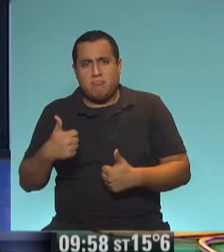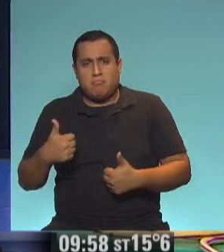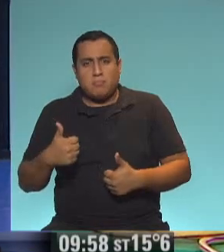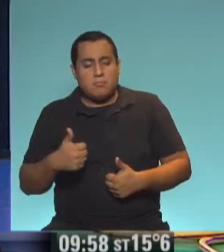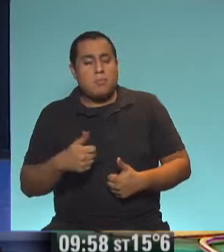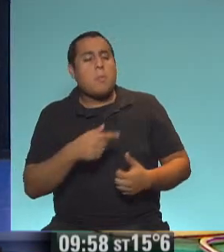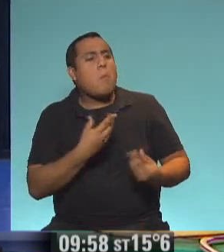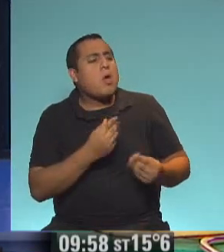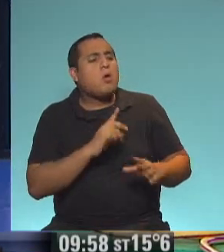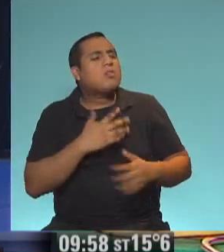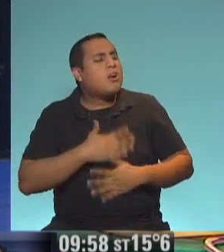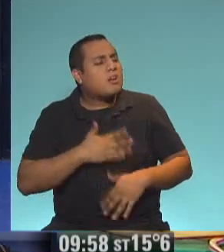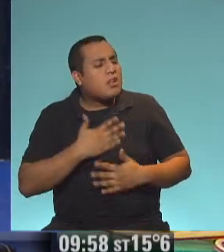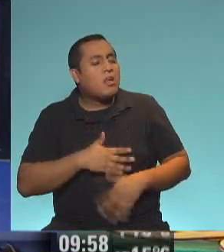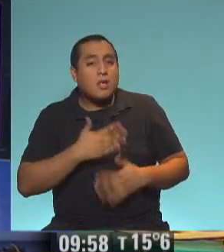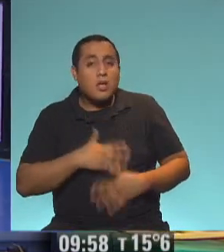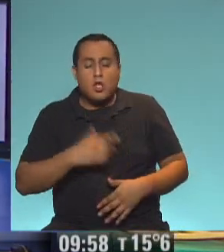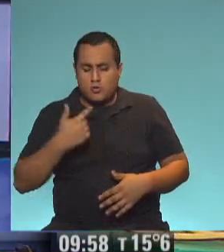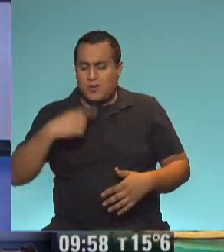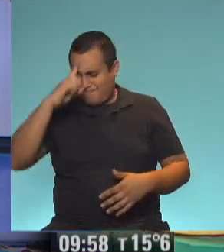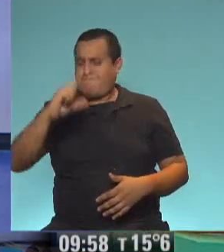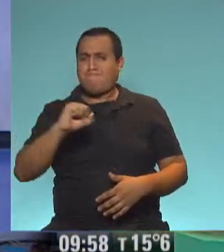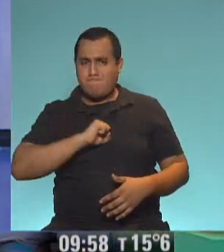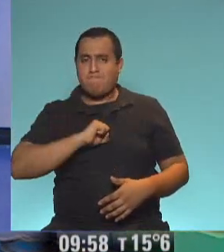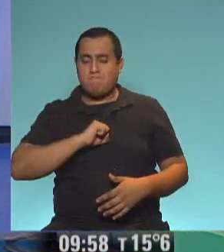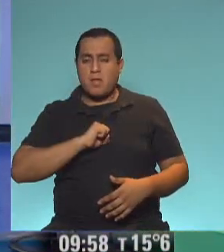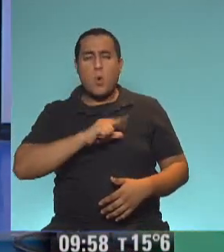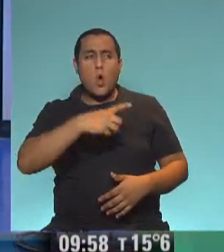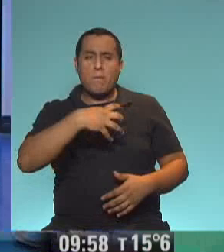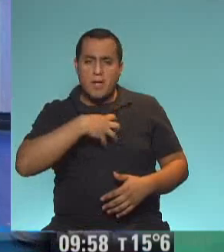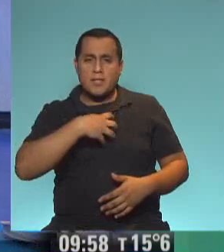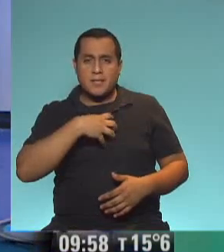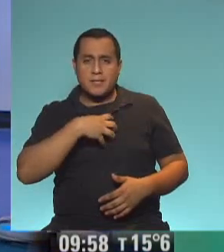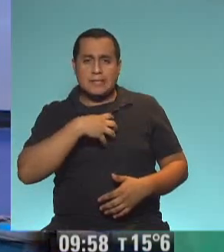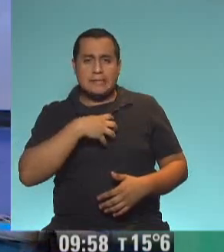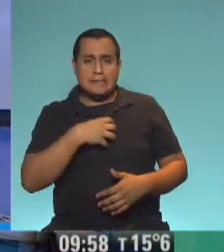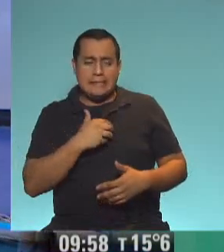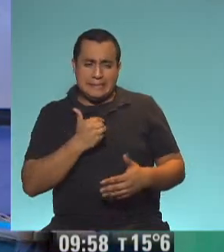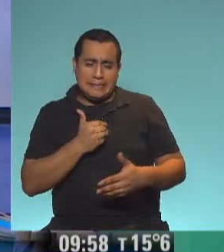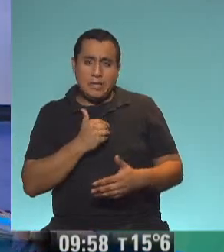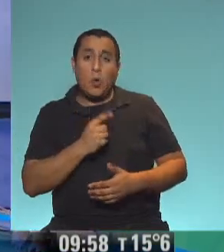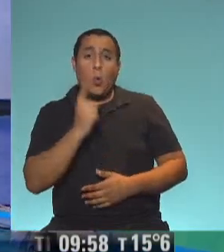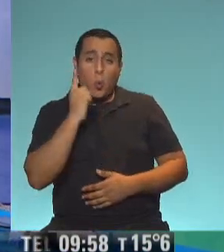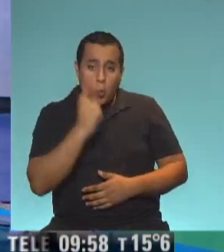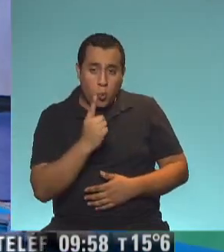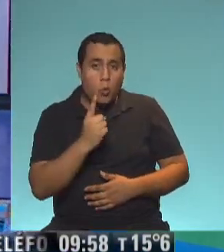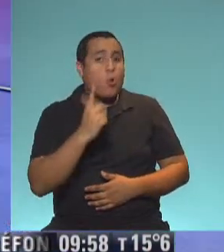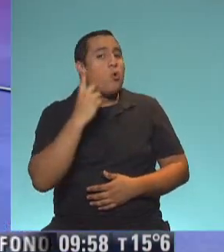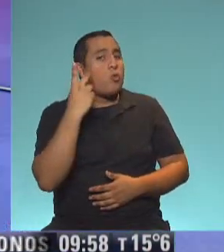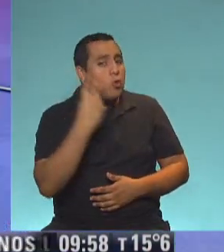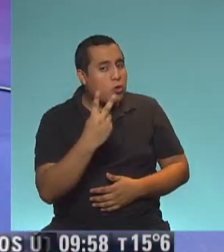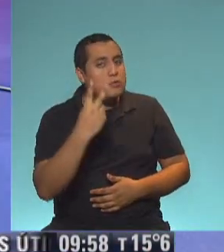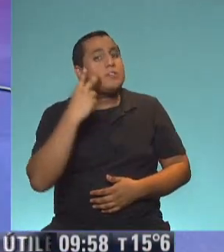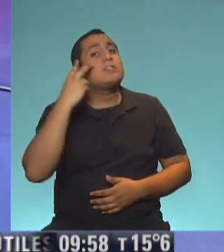tengo miedo. Yo sí estoy muerto de miedo, pero tengo que ser valiente. Mantenga la calma. Más cerca. Más cerca. Ahí está. A la una. Más cerca. A las dos. Y